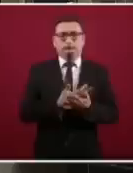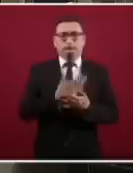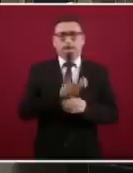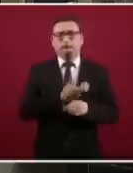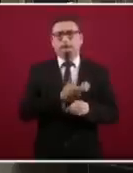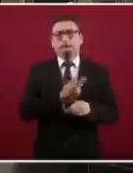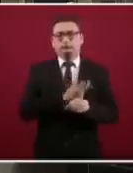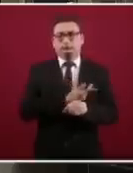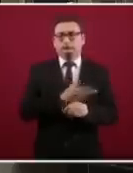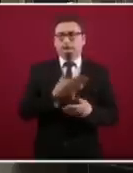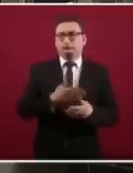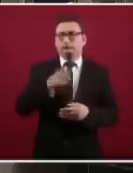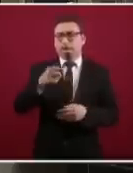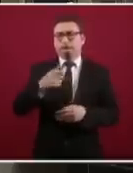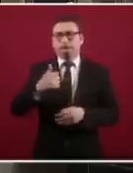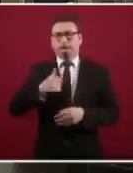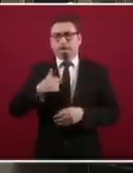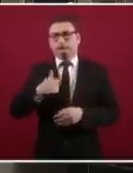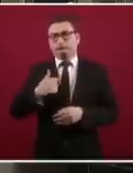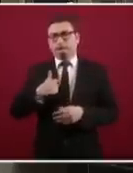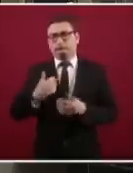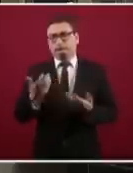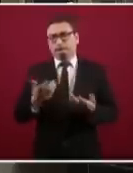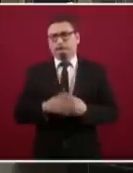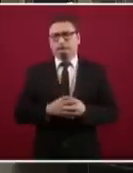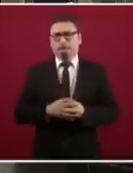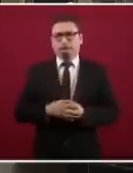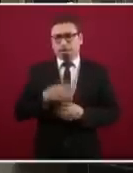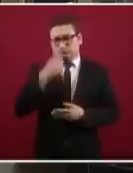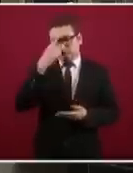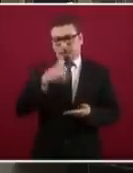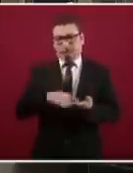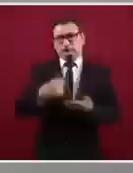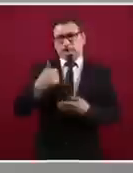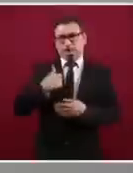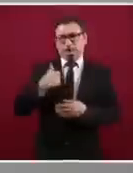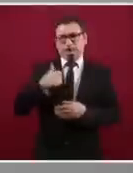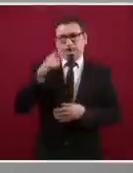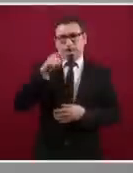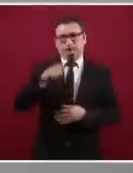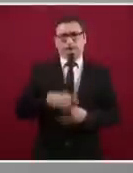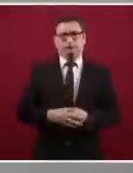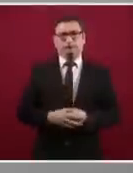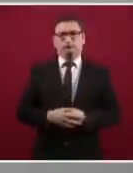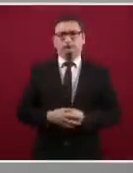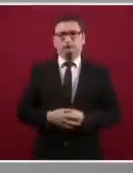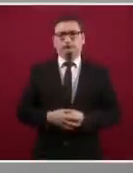Canadá? Y de Canadá, creo que en el caso de Canadá